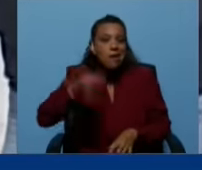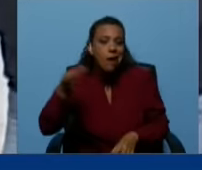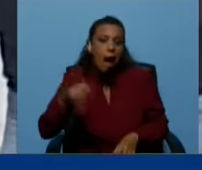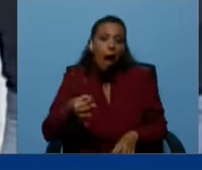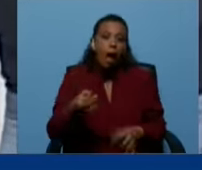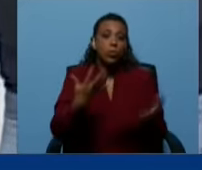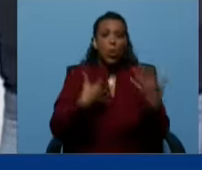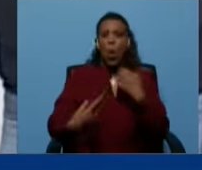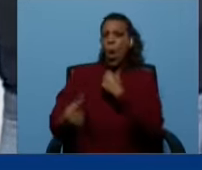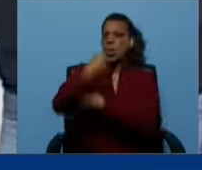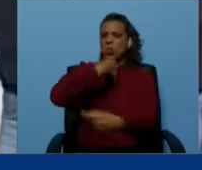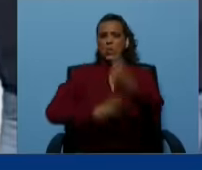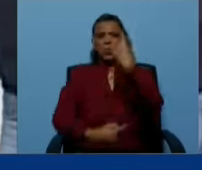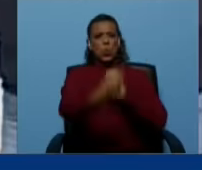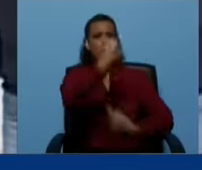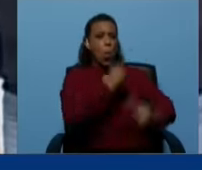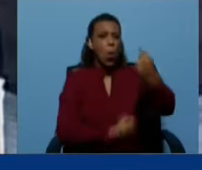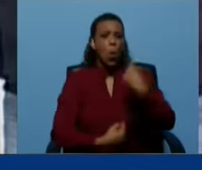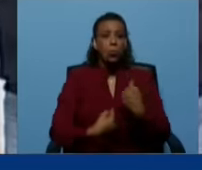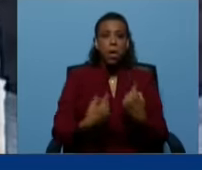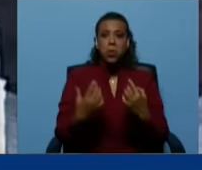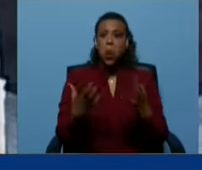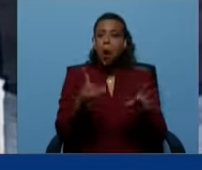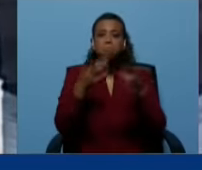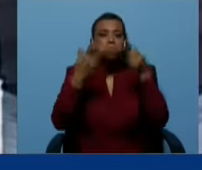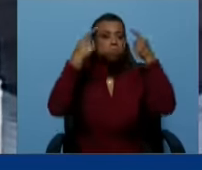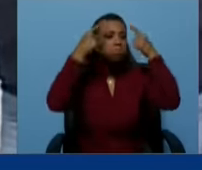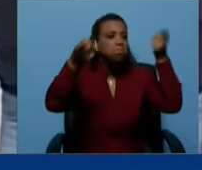Todos los insultos, sin perder el objetivo.